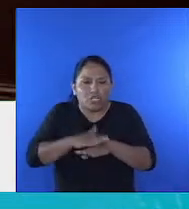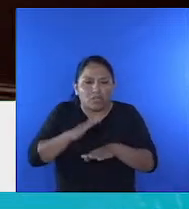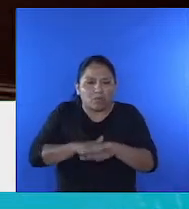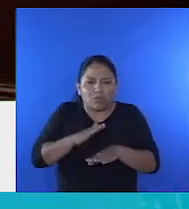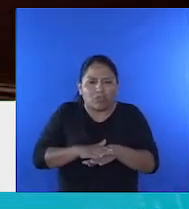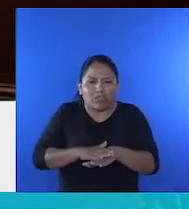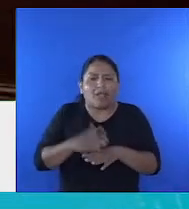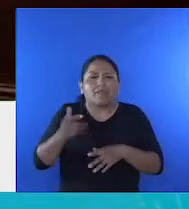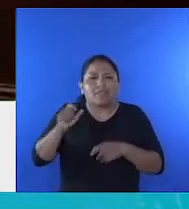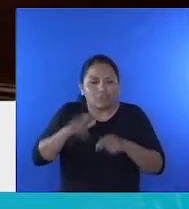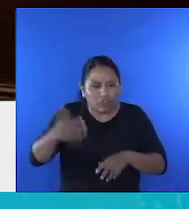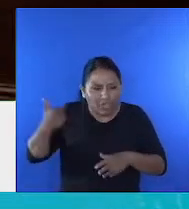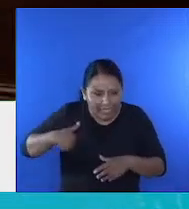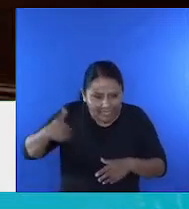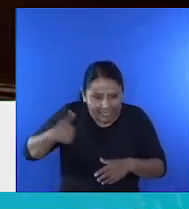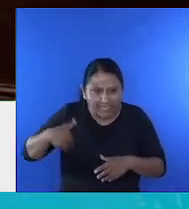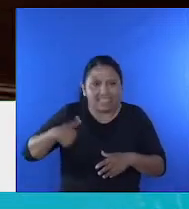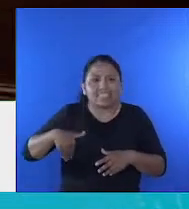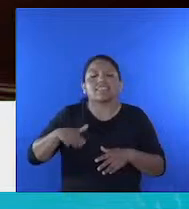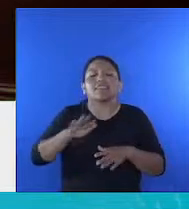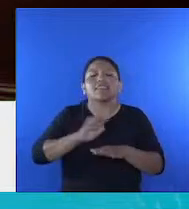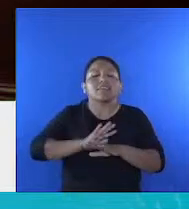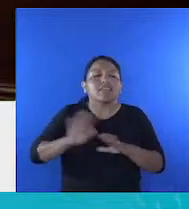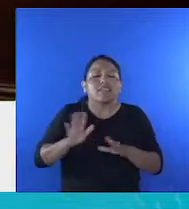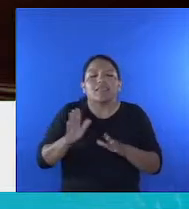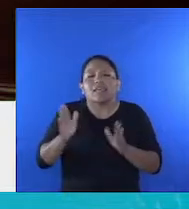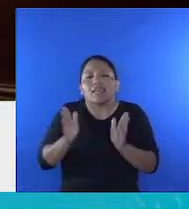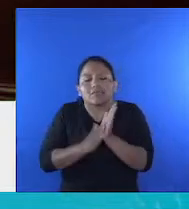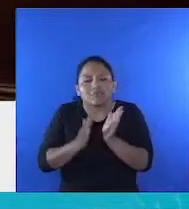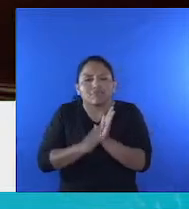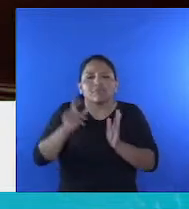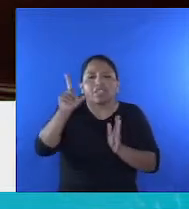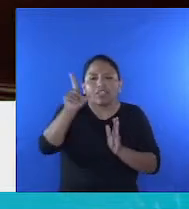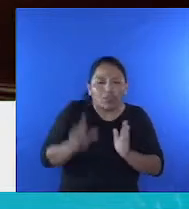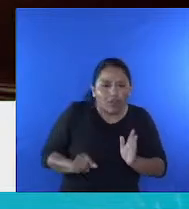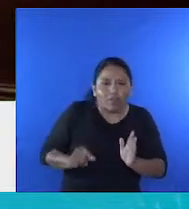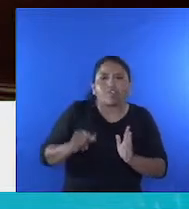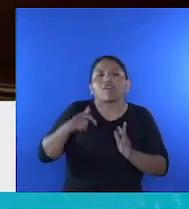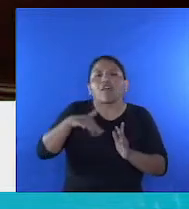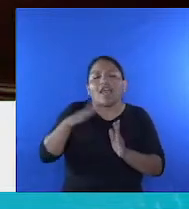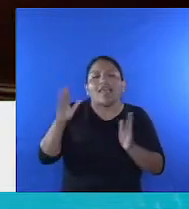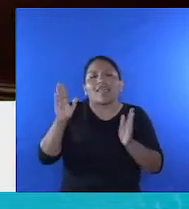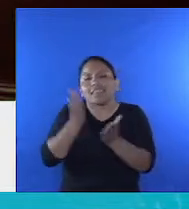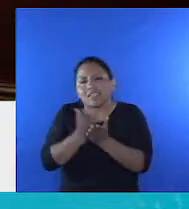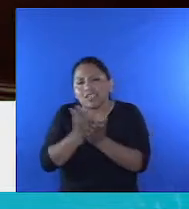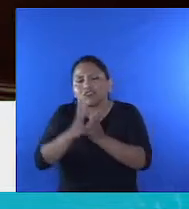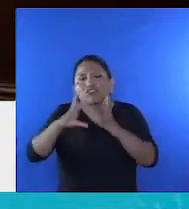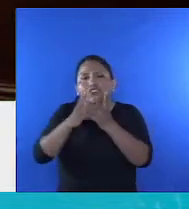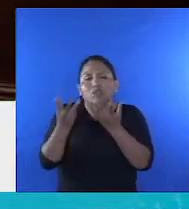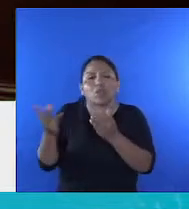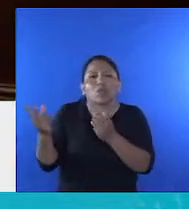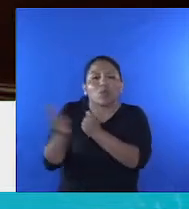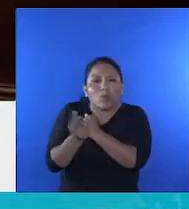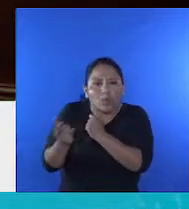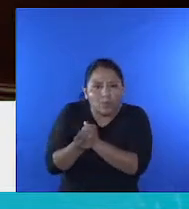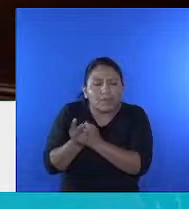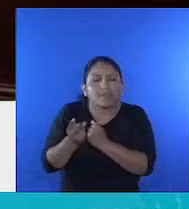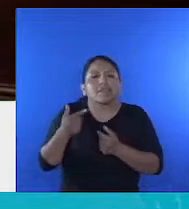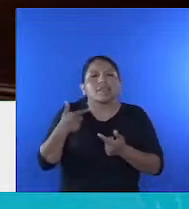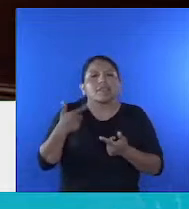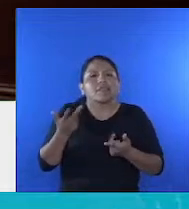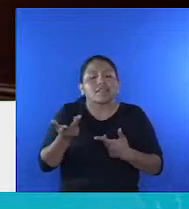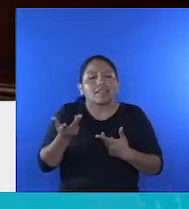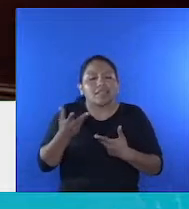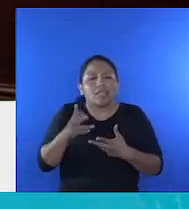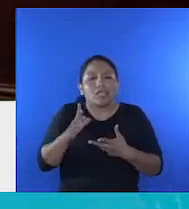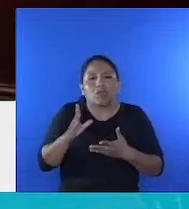son argentinas, que tenemos argumentos históricos, jurídicos, geográficos, el derecho internacional que nos ampara y sobre todo pensarnos como